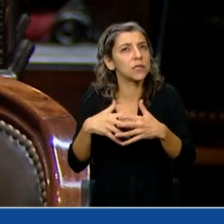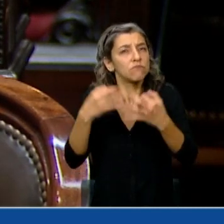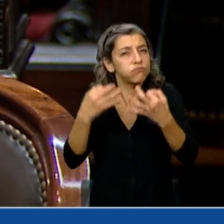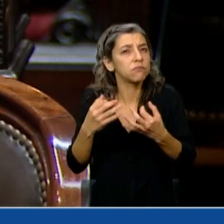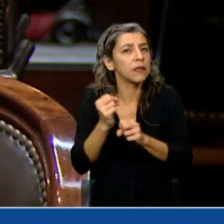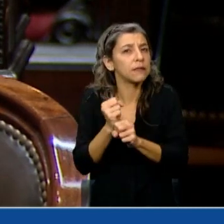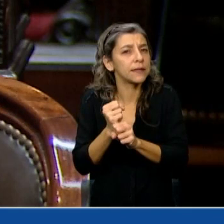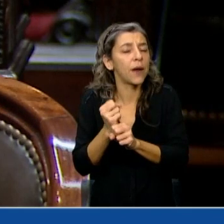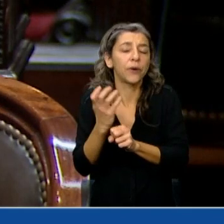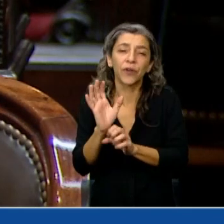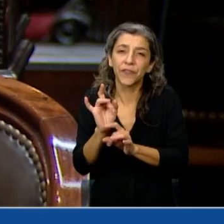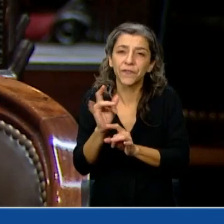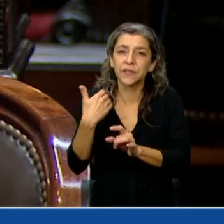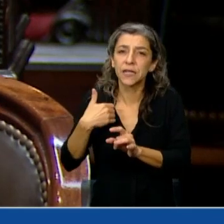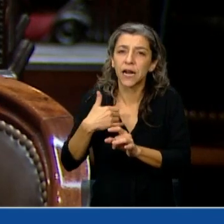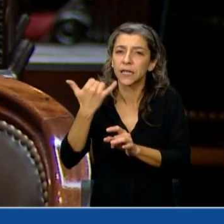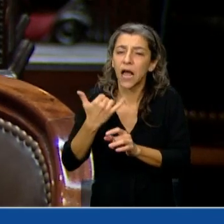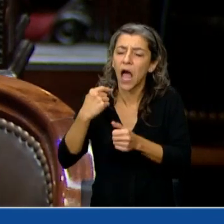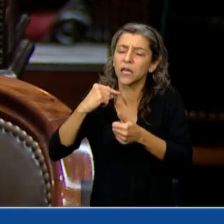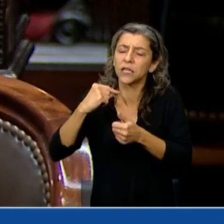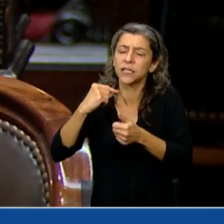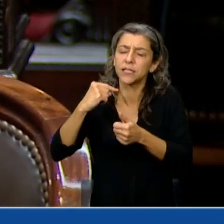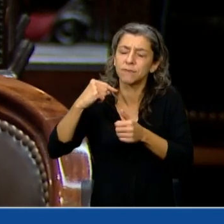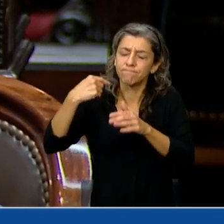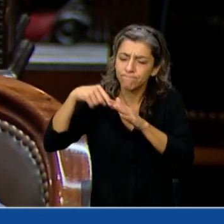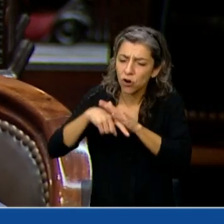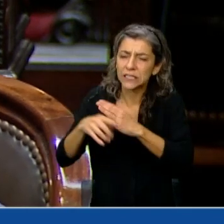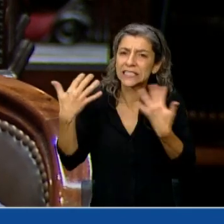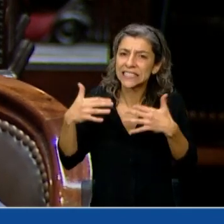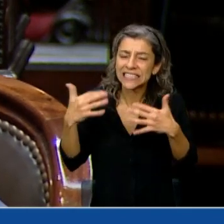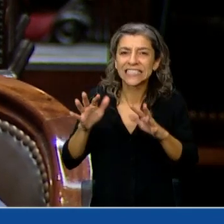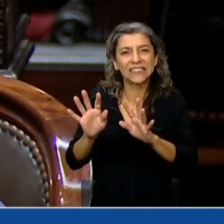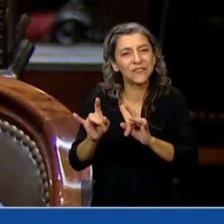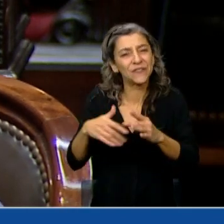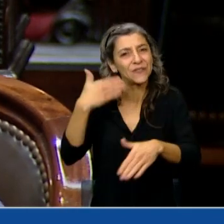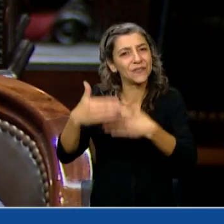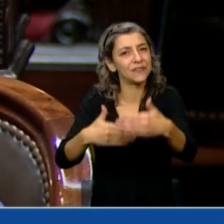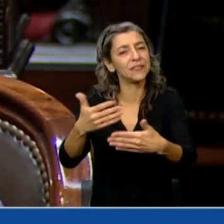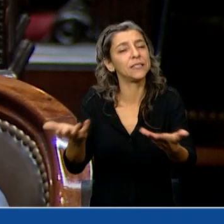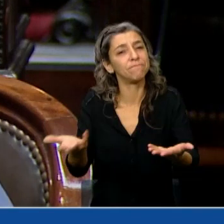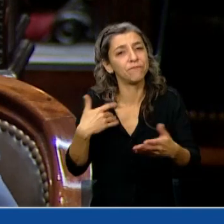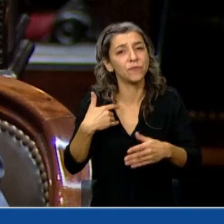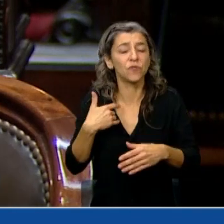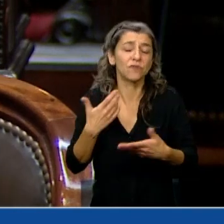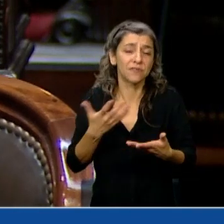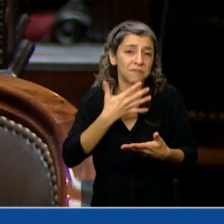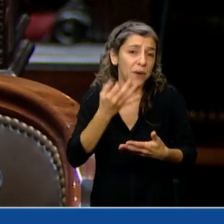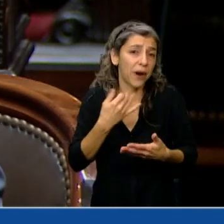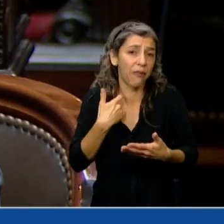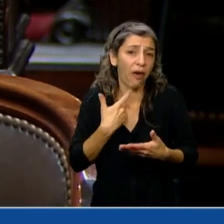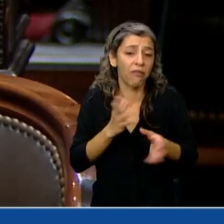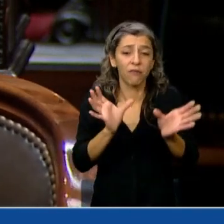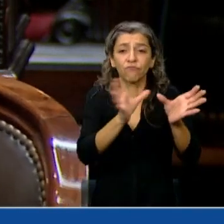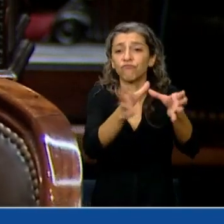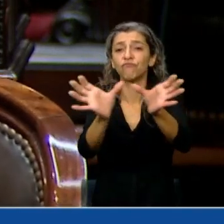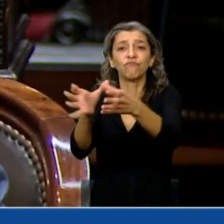crecer, y que lo que está logrando es que cada sector venga al Congreso, por supuesto con una postura muy válida,